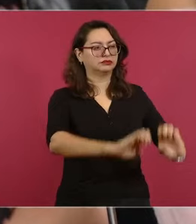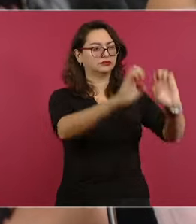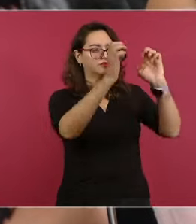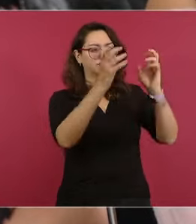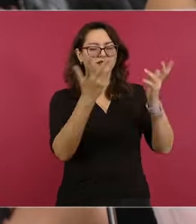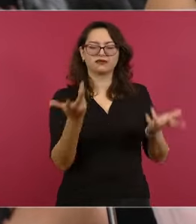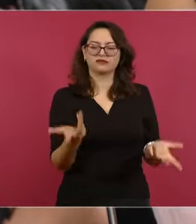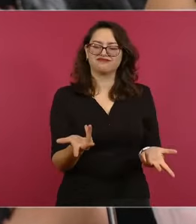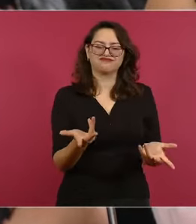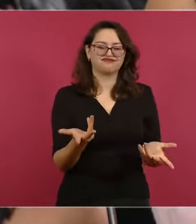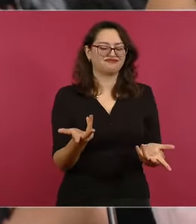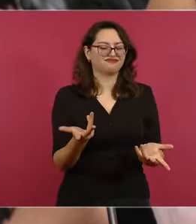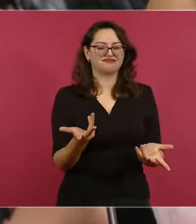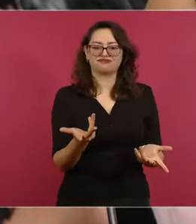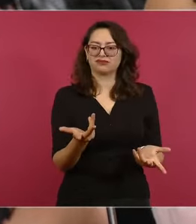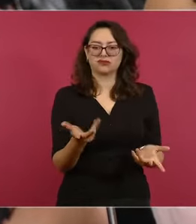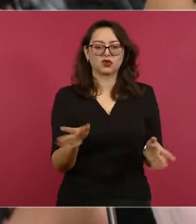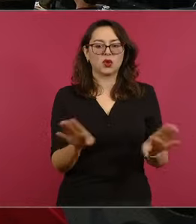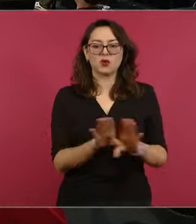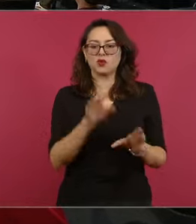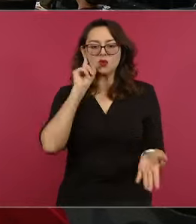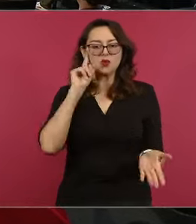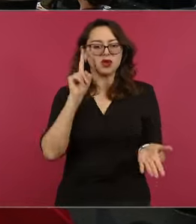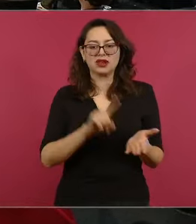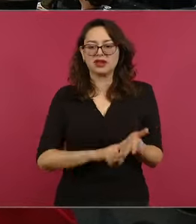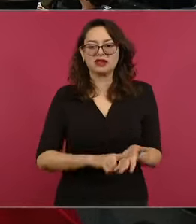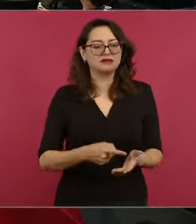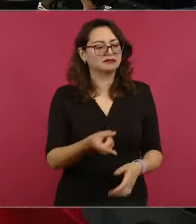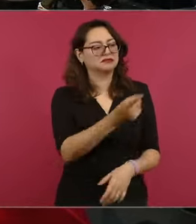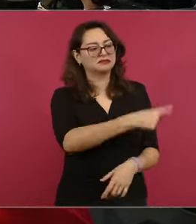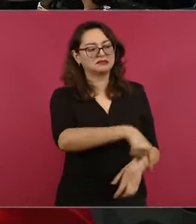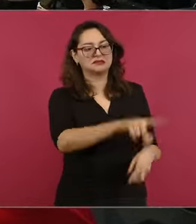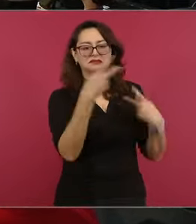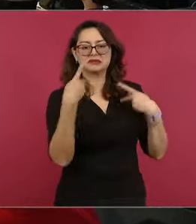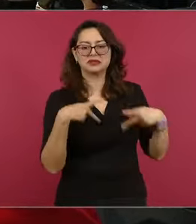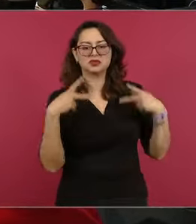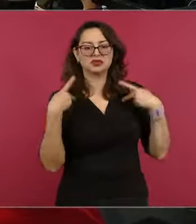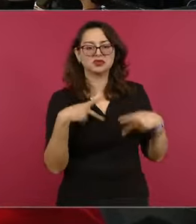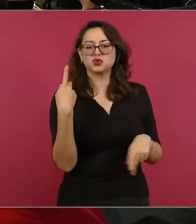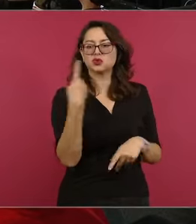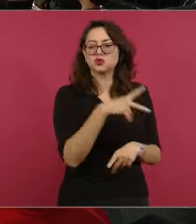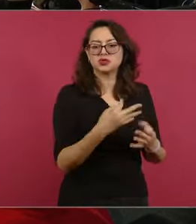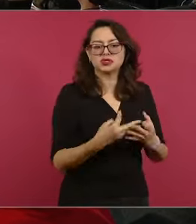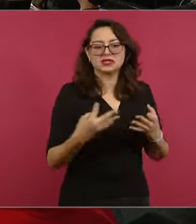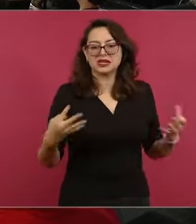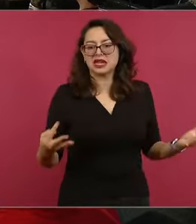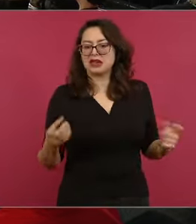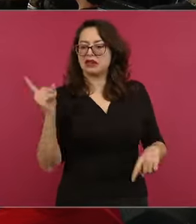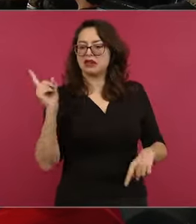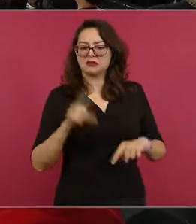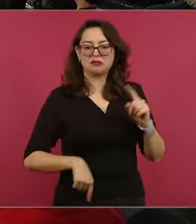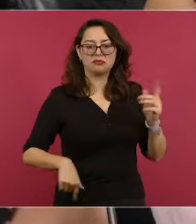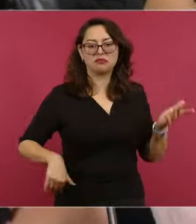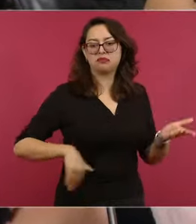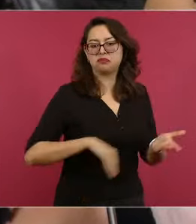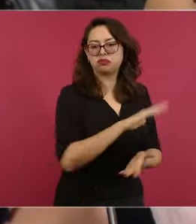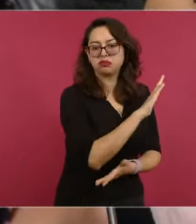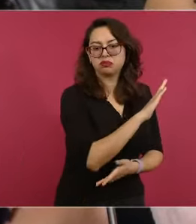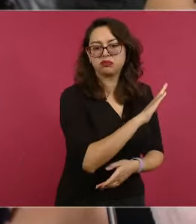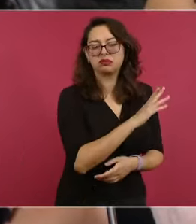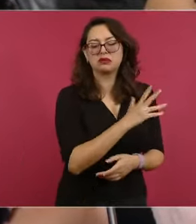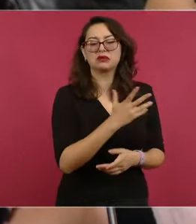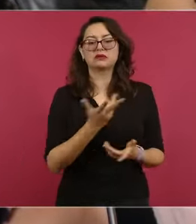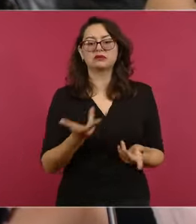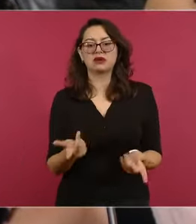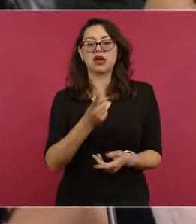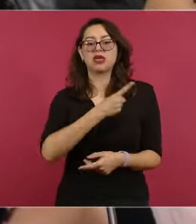va implícita la dignidad de una población. Y ese lugar no solamente lo deben defender los pobladores de